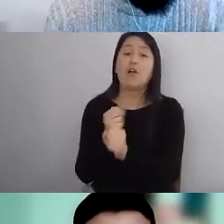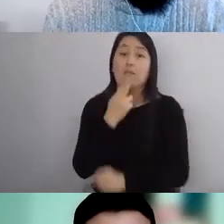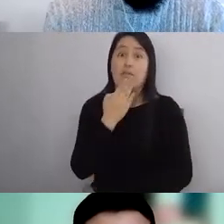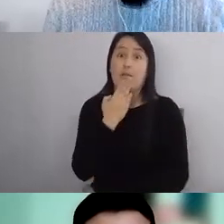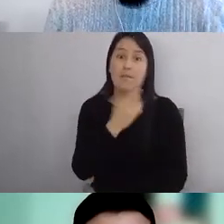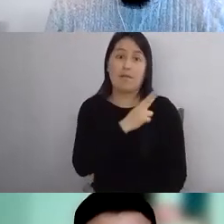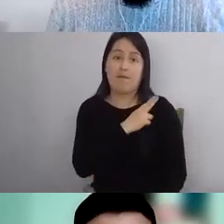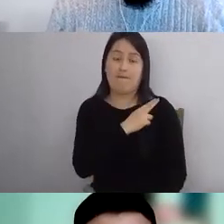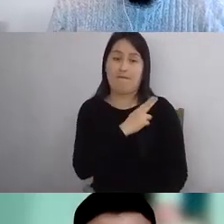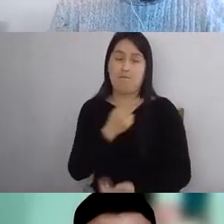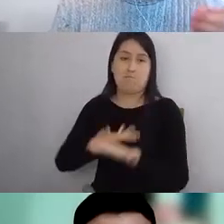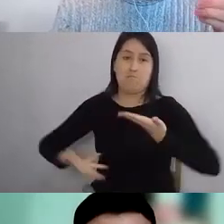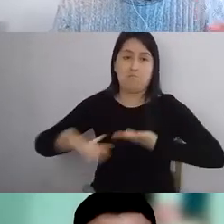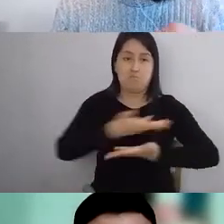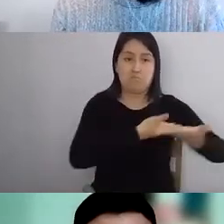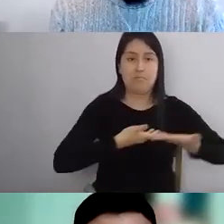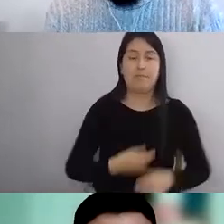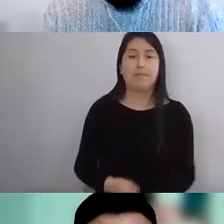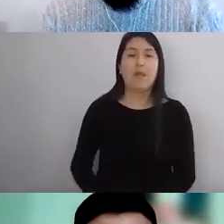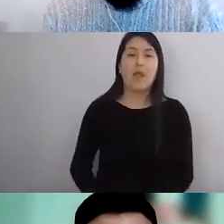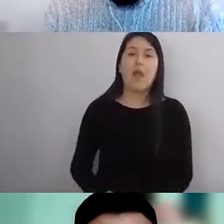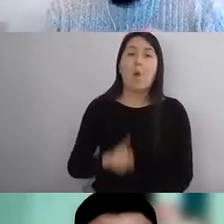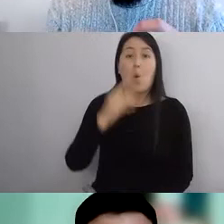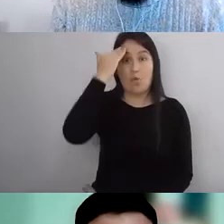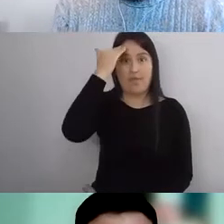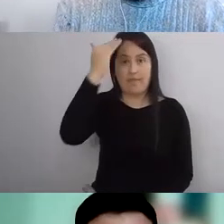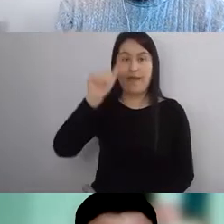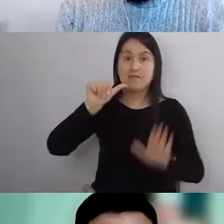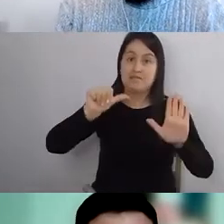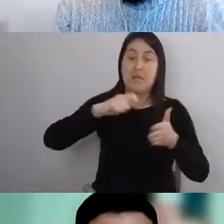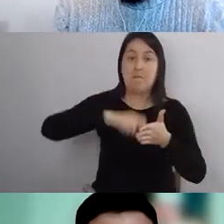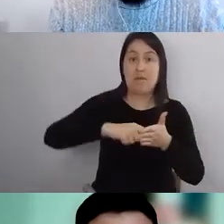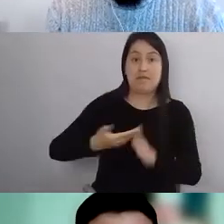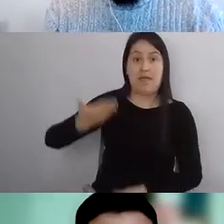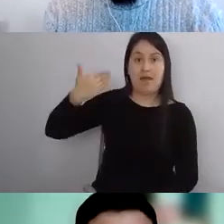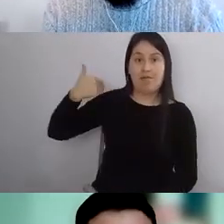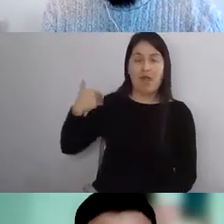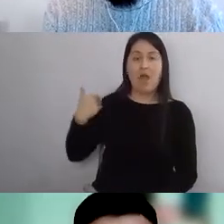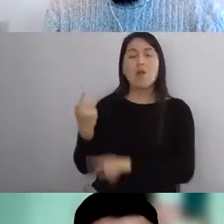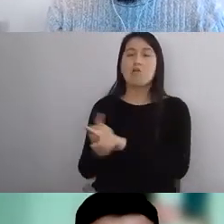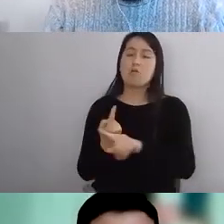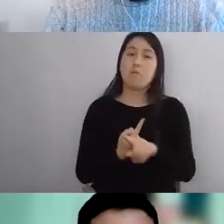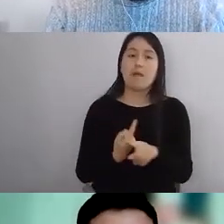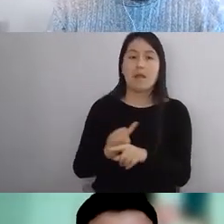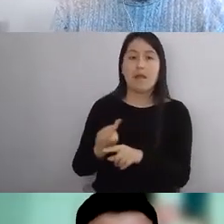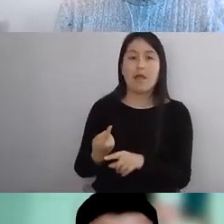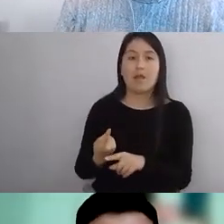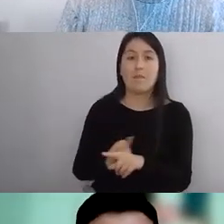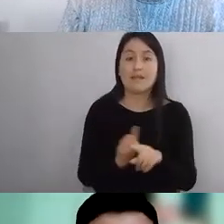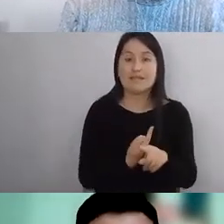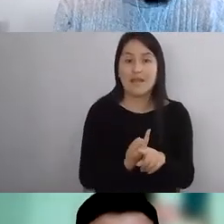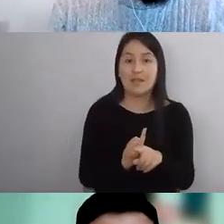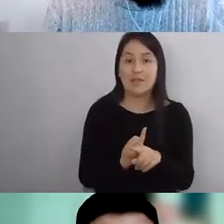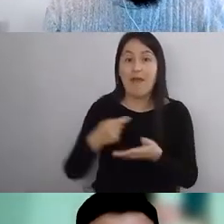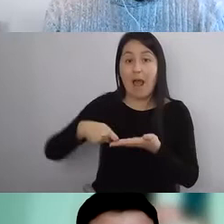¿ya? Un día, hace unos 6 meses atrás, Tamara estaba almorzando con sus compañeros de trabajo, cuando uno, que se